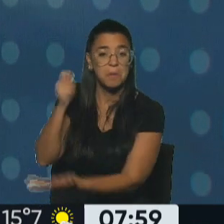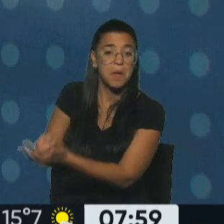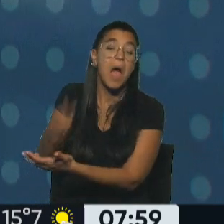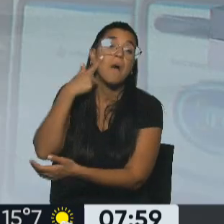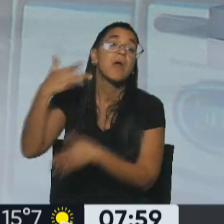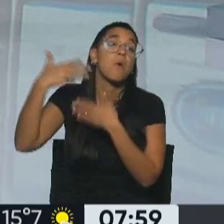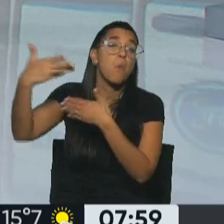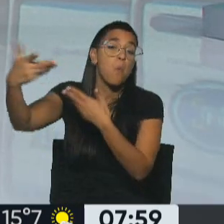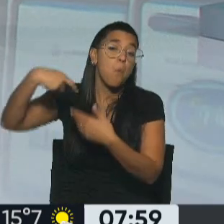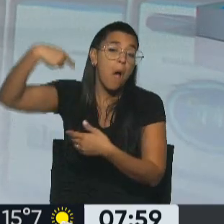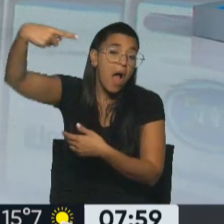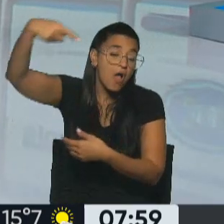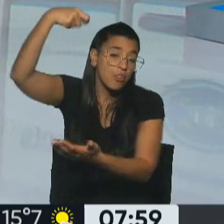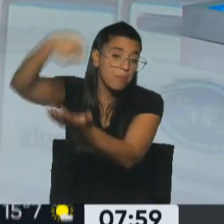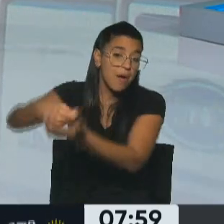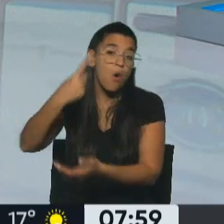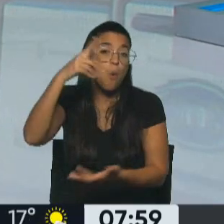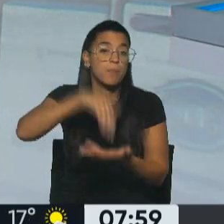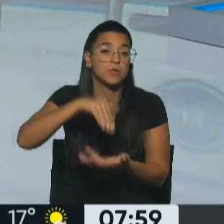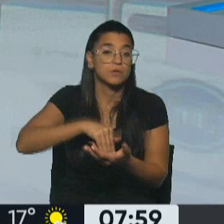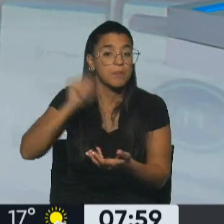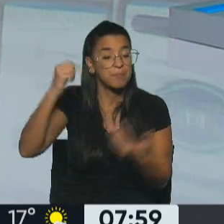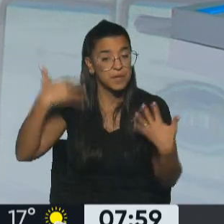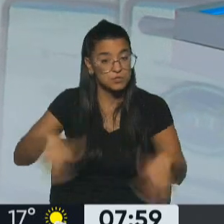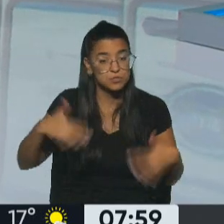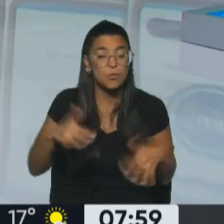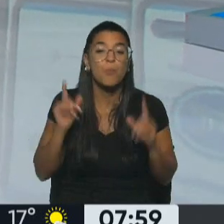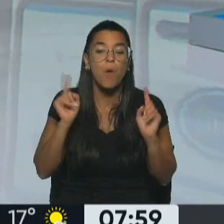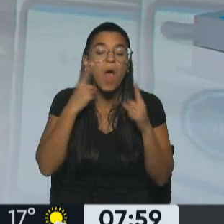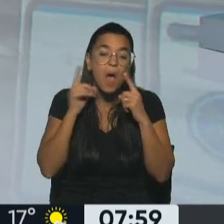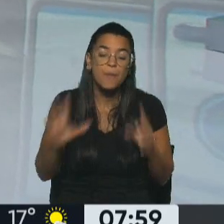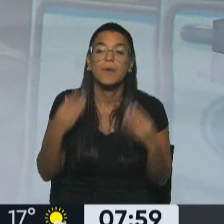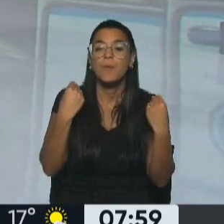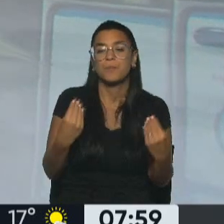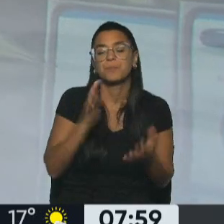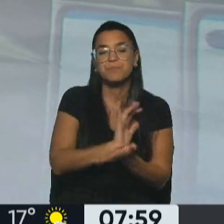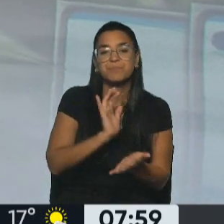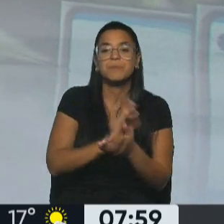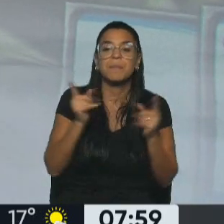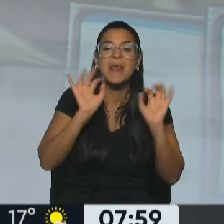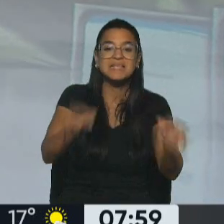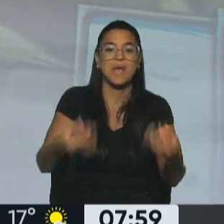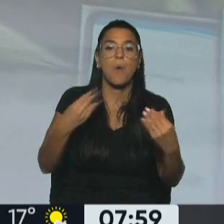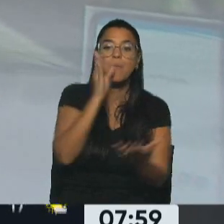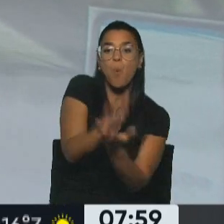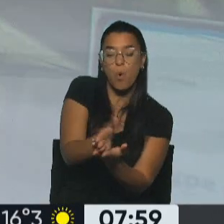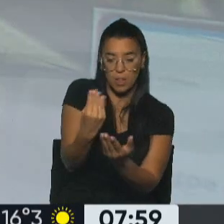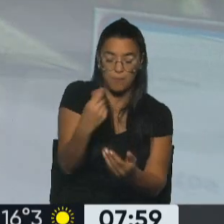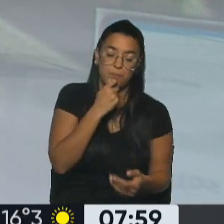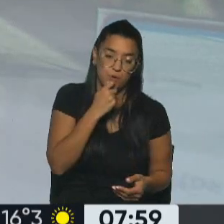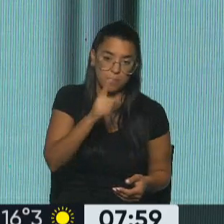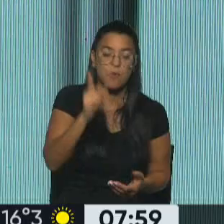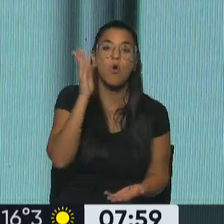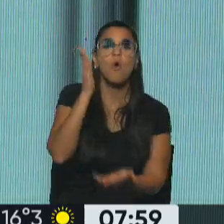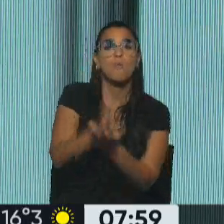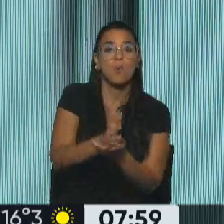paga. ¿Cuándo paga ese 1.000.000 de pesos? Me parece que... Bueno, a ver, ¿cuáles son los criterios para determinar estas multas? Por ejemplo, las